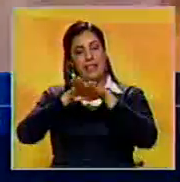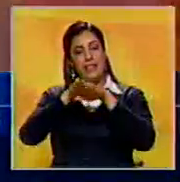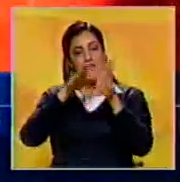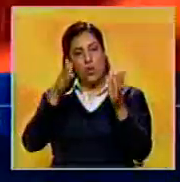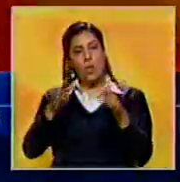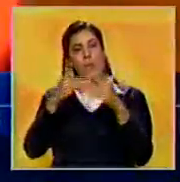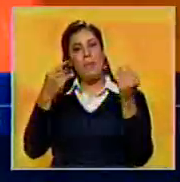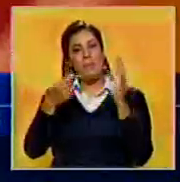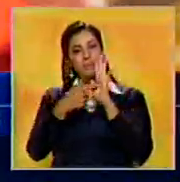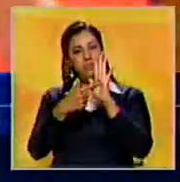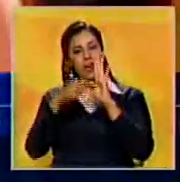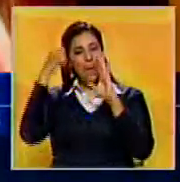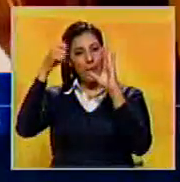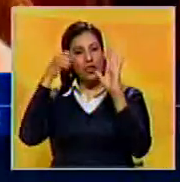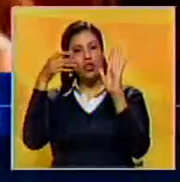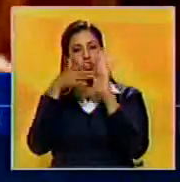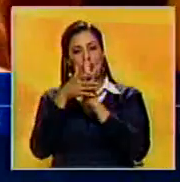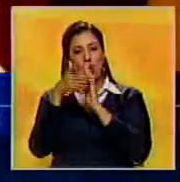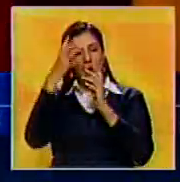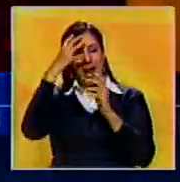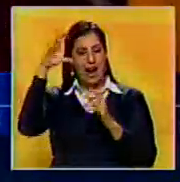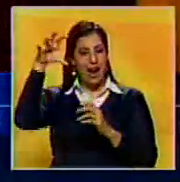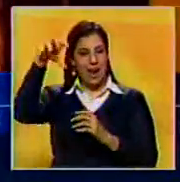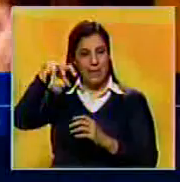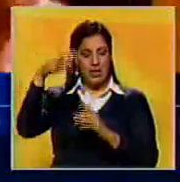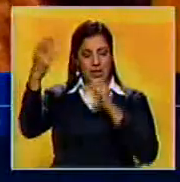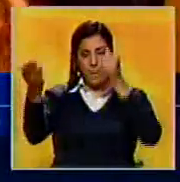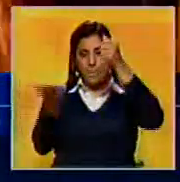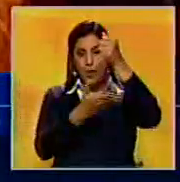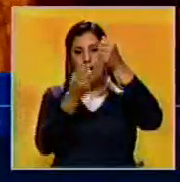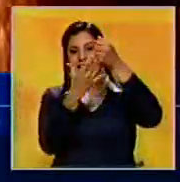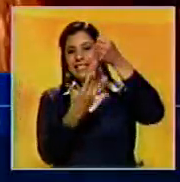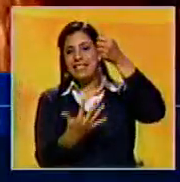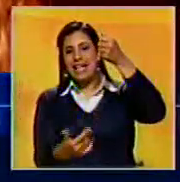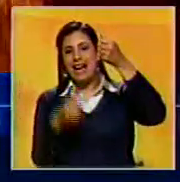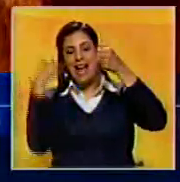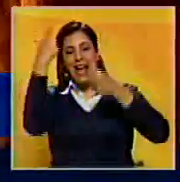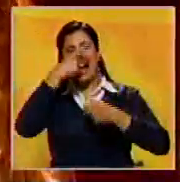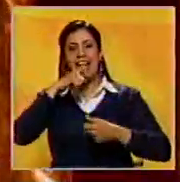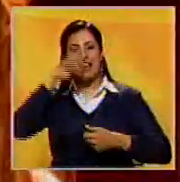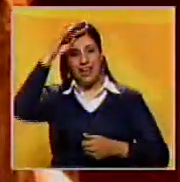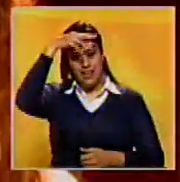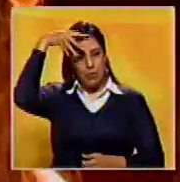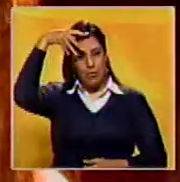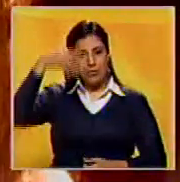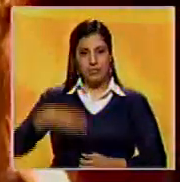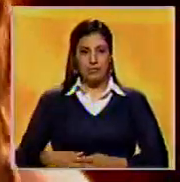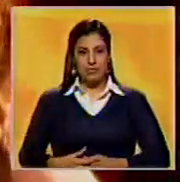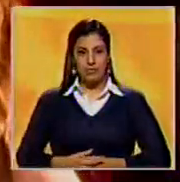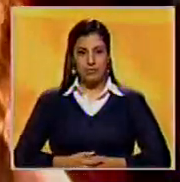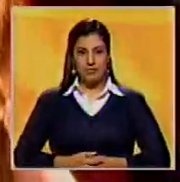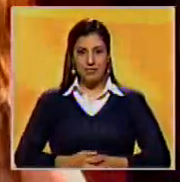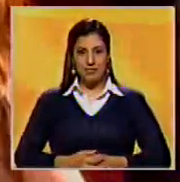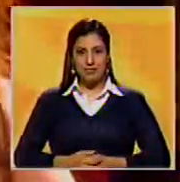disculparse luego de publicar un video sosteniendo una cabeza decapitada y ensangrentada con la apariencia del republicano.